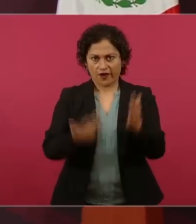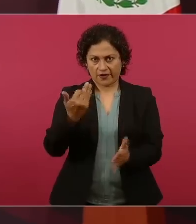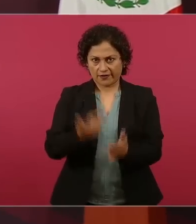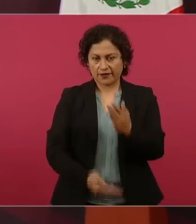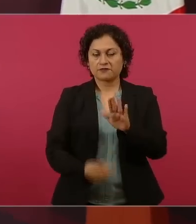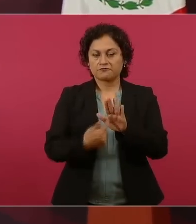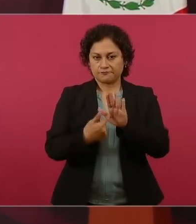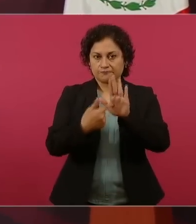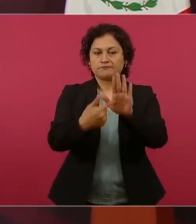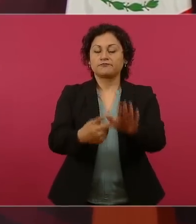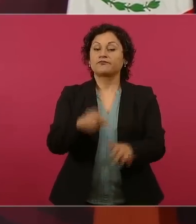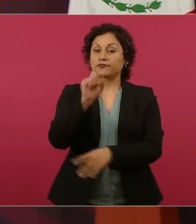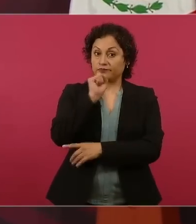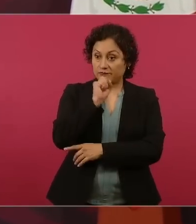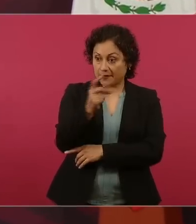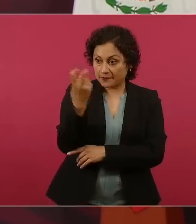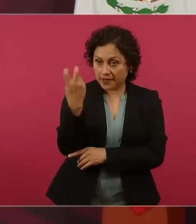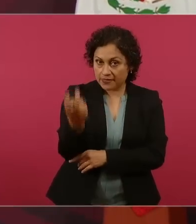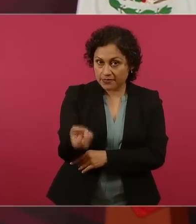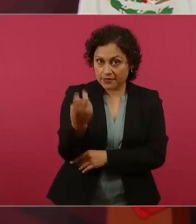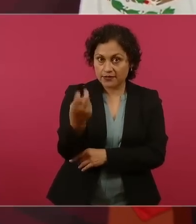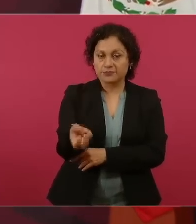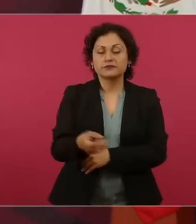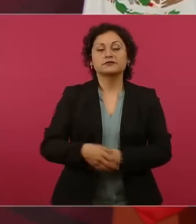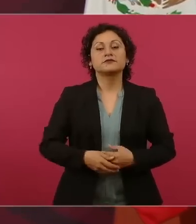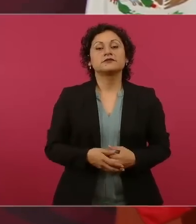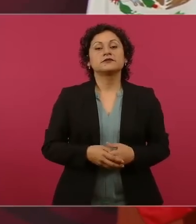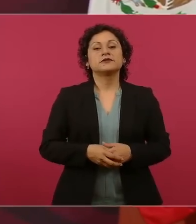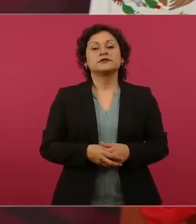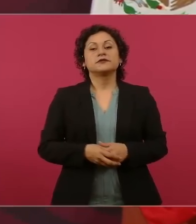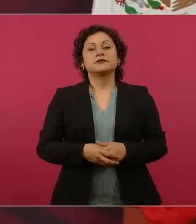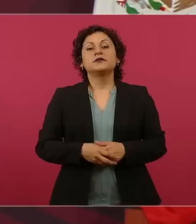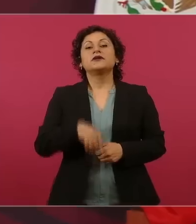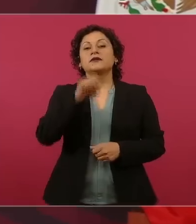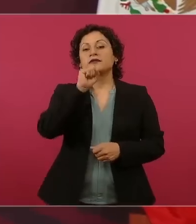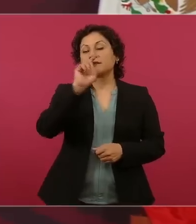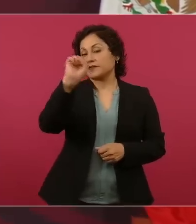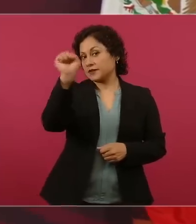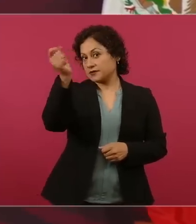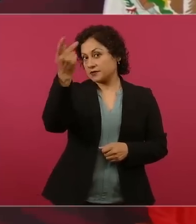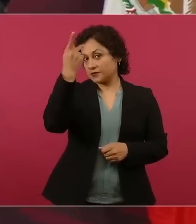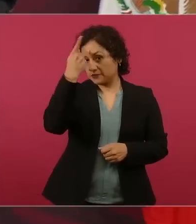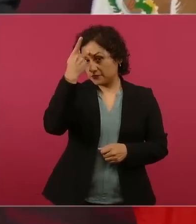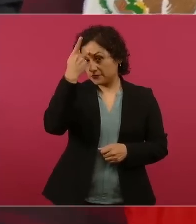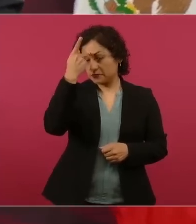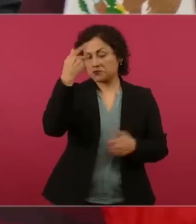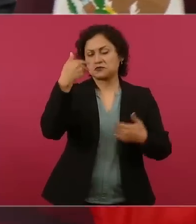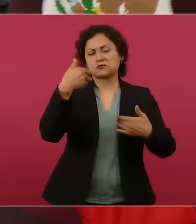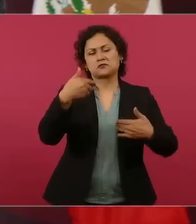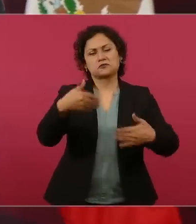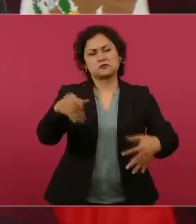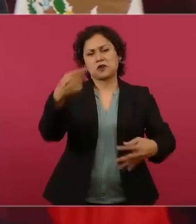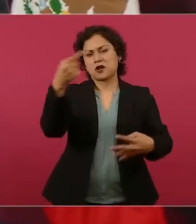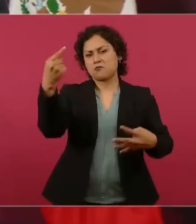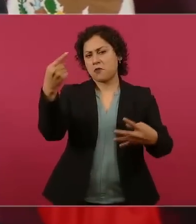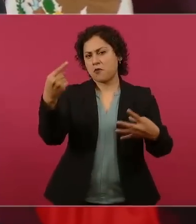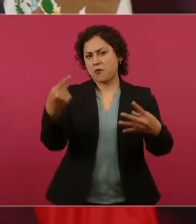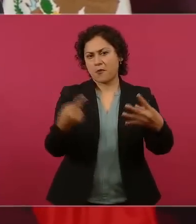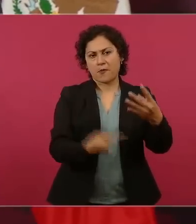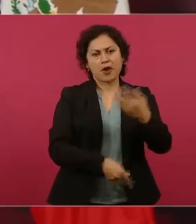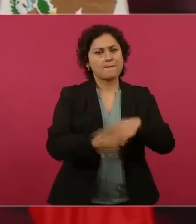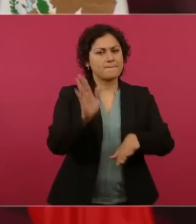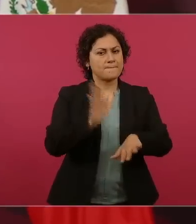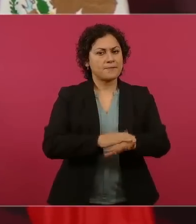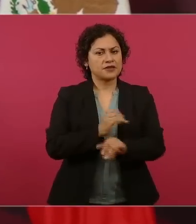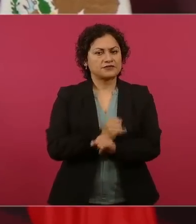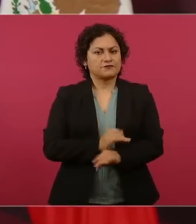También vamos a hablar de eso, lo de San Luis Potosí. Tenemos otras